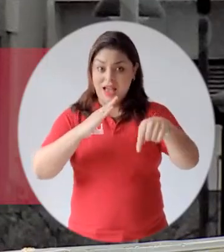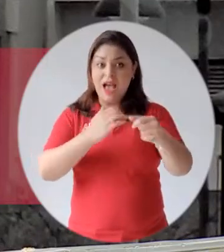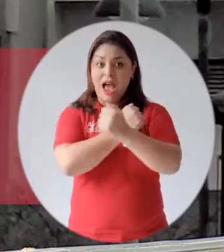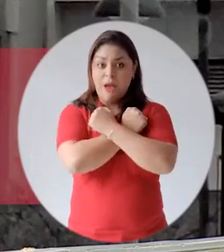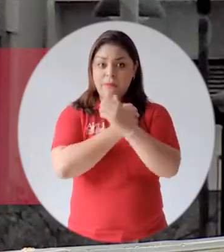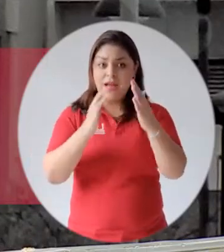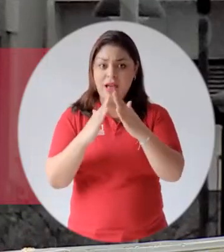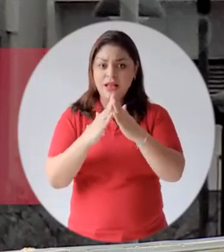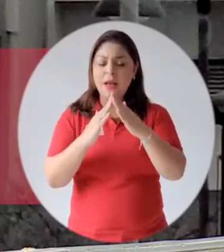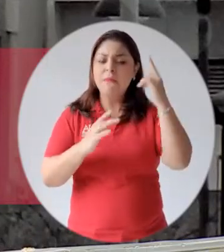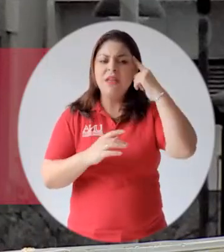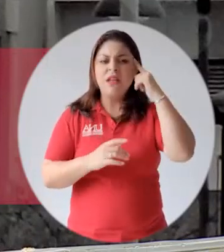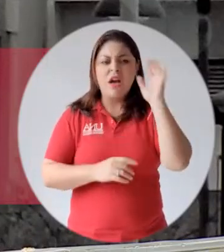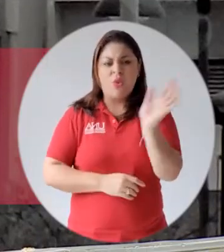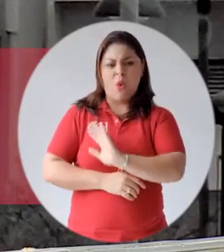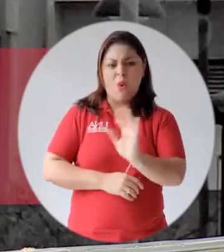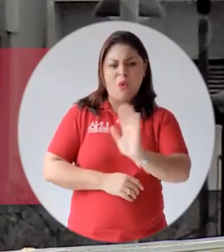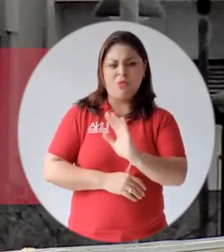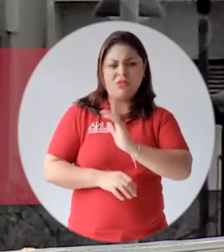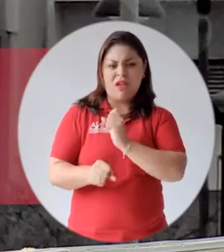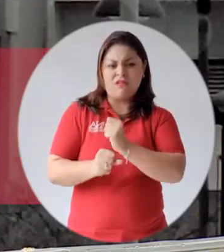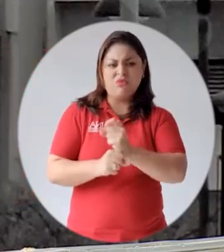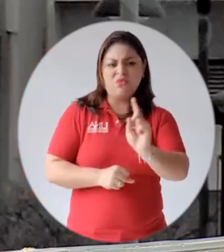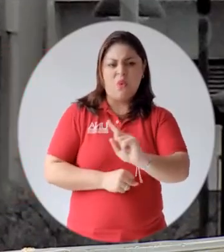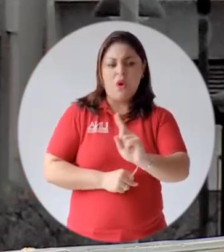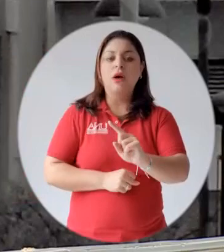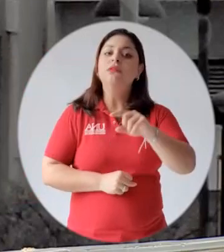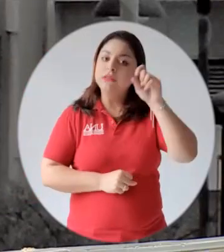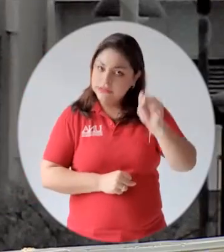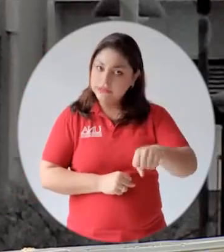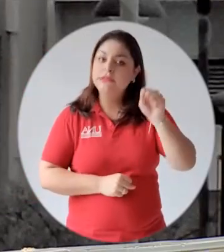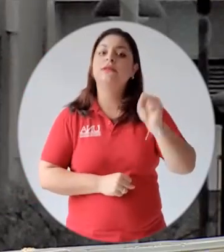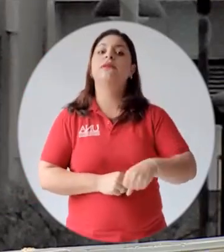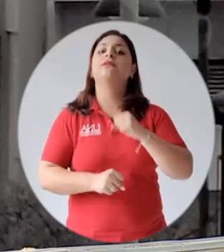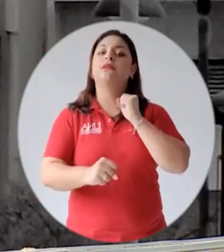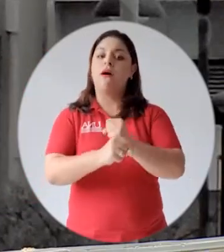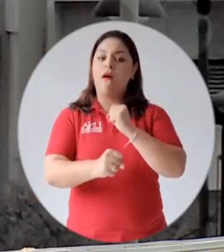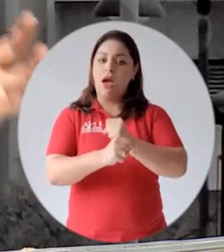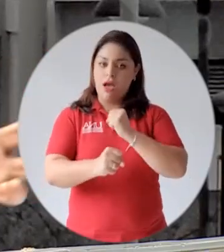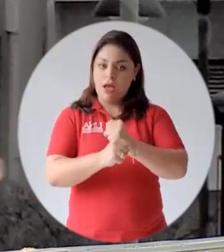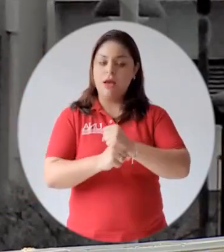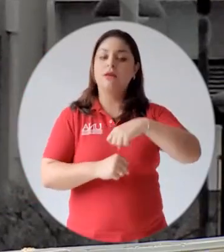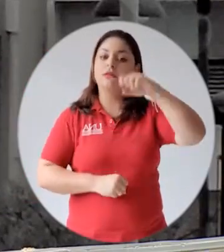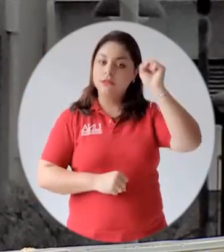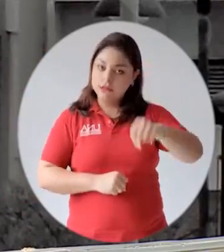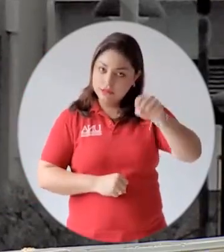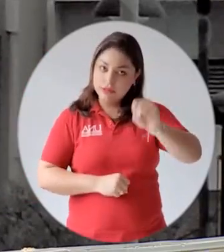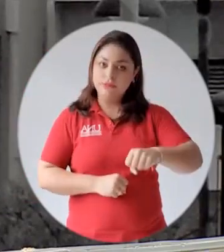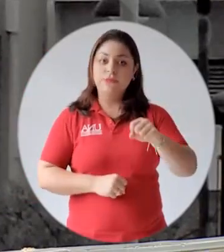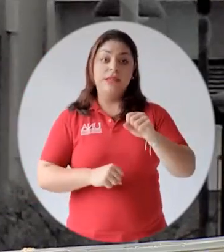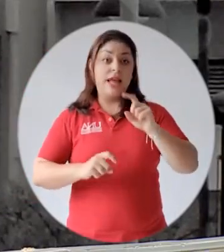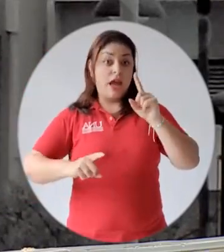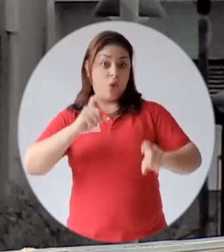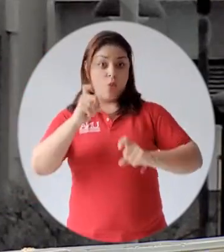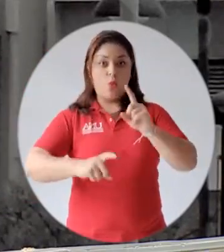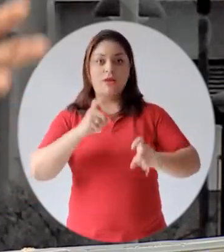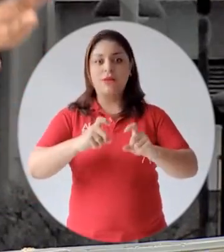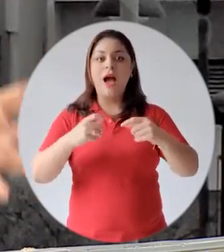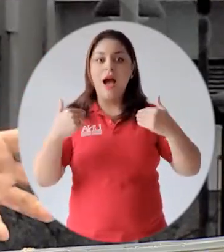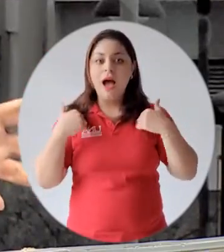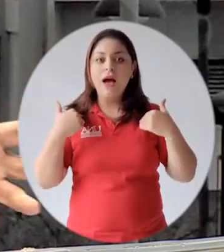embargo piensan que eso no es trabajo. Y la encuesta mira esas diferentes formas de trabajo. Bueno, una forma de